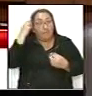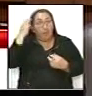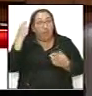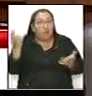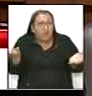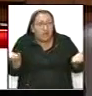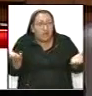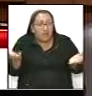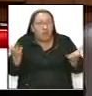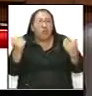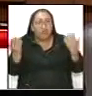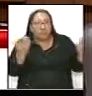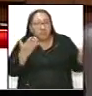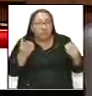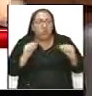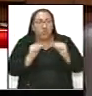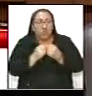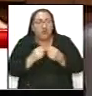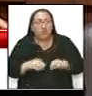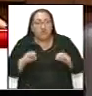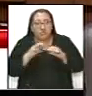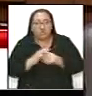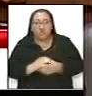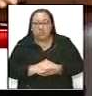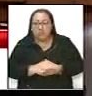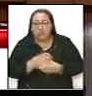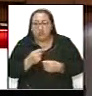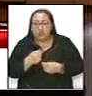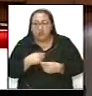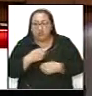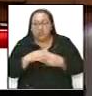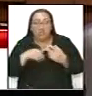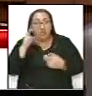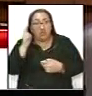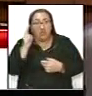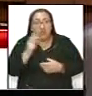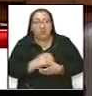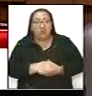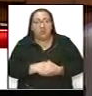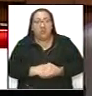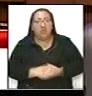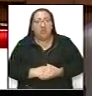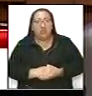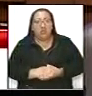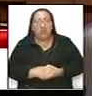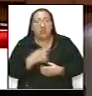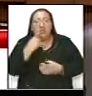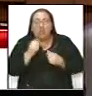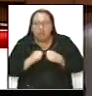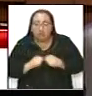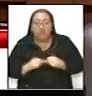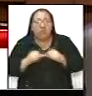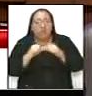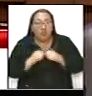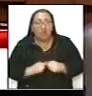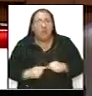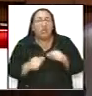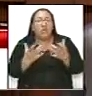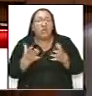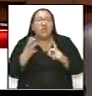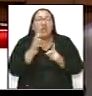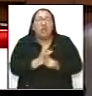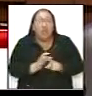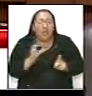políticamente un gremio tan importante como el gremio de los maestros, que está permanentemente